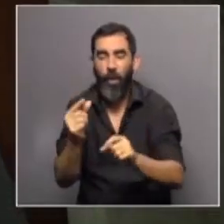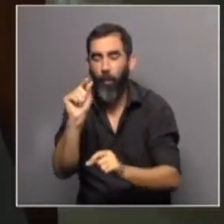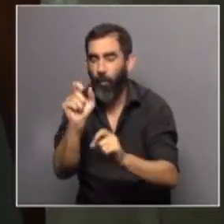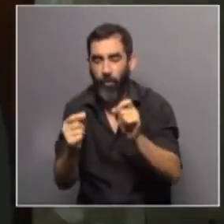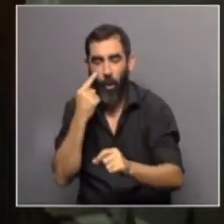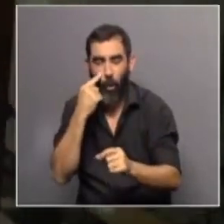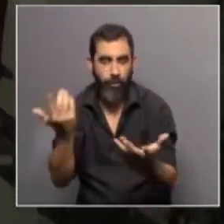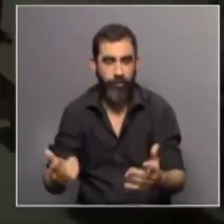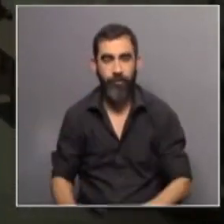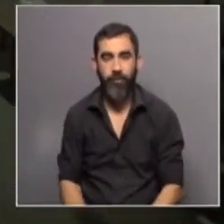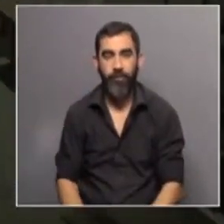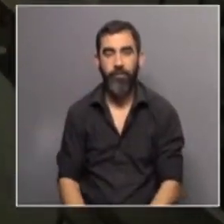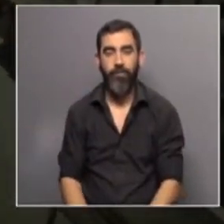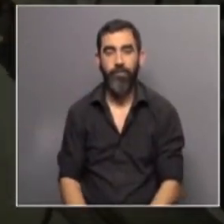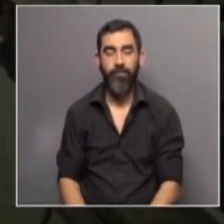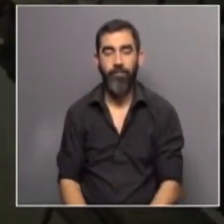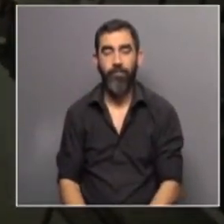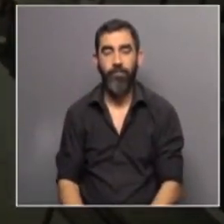cerrado.